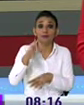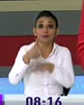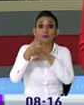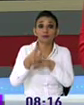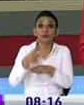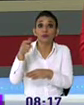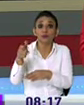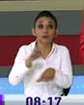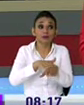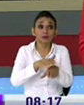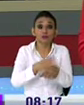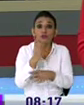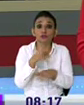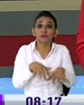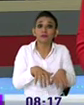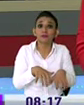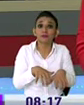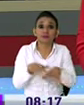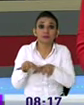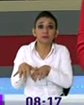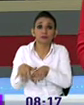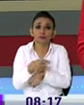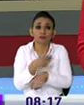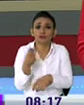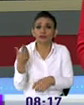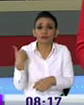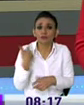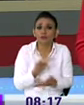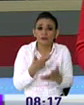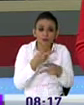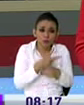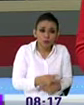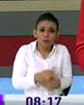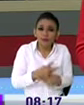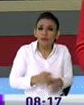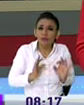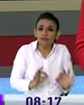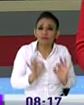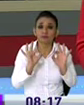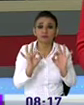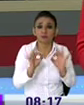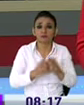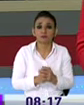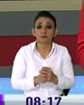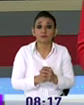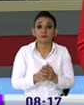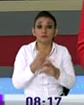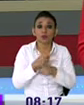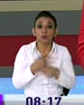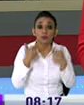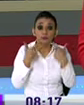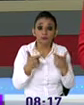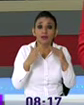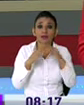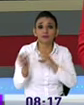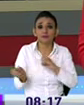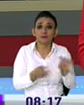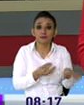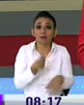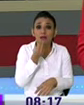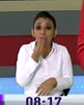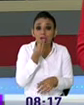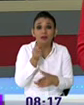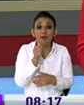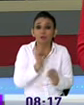autoridades respecto a dos perritos que al parecer no tienen los cuidados pertinentes. Cuidan una casa abandonada, sin agua y sin